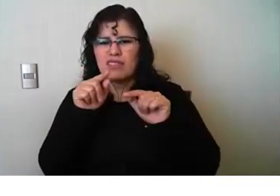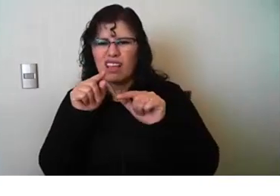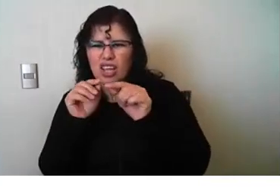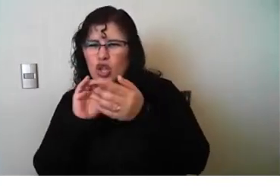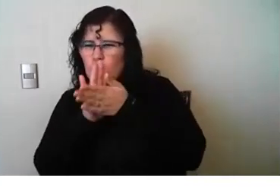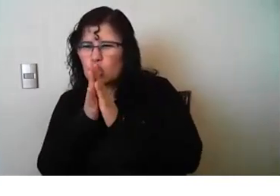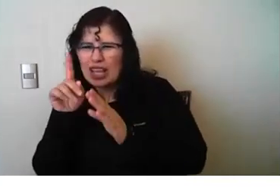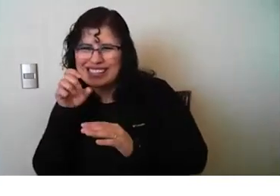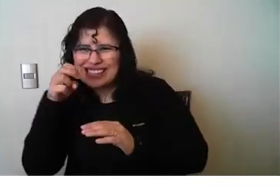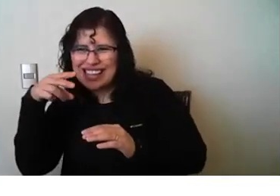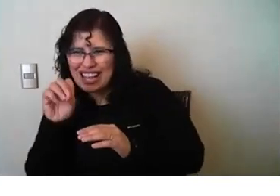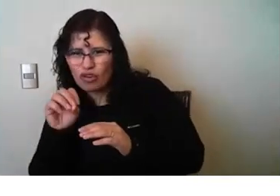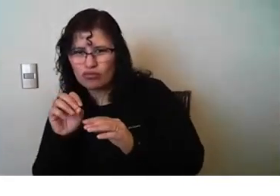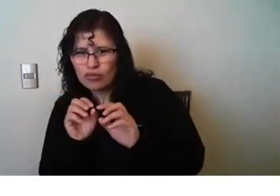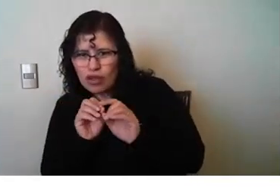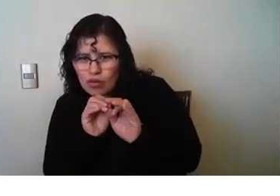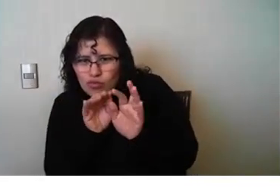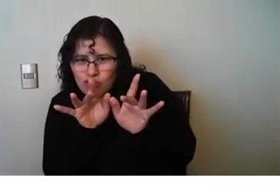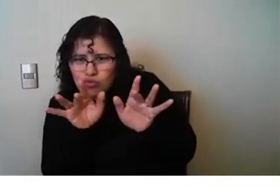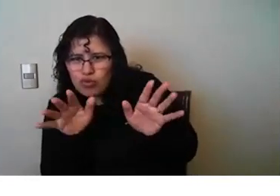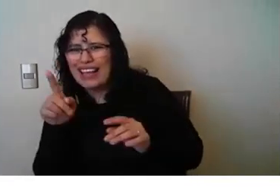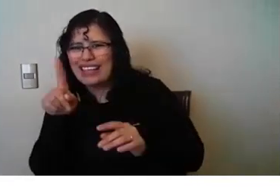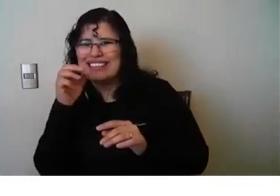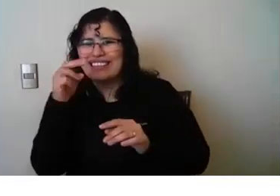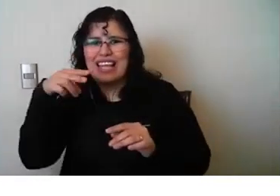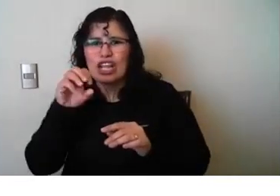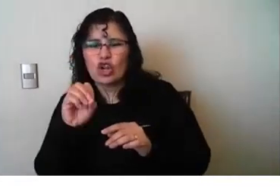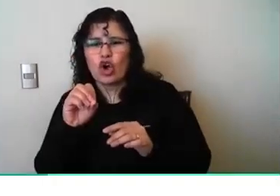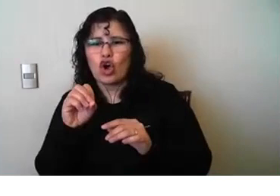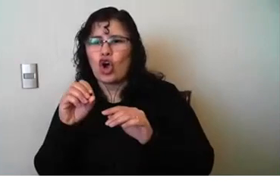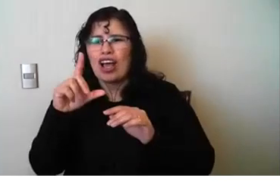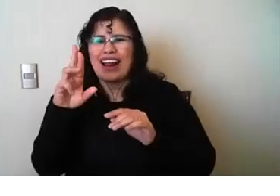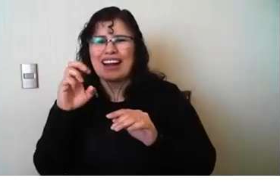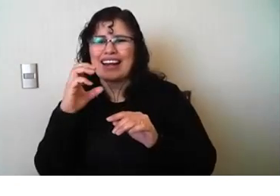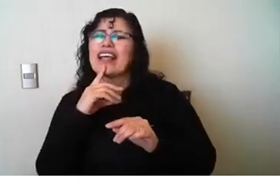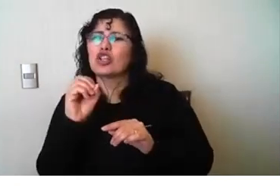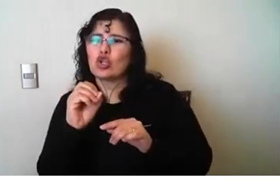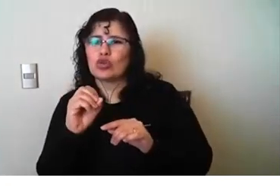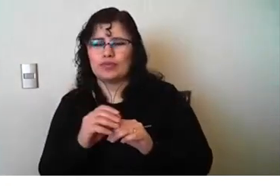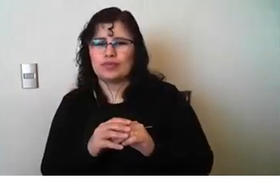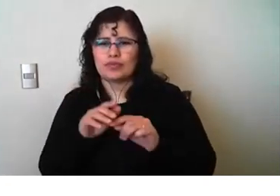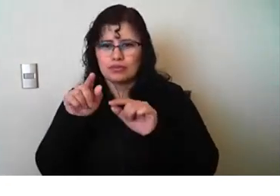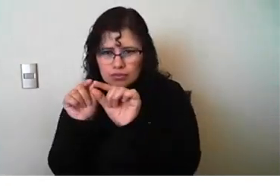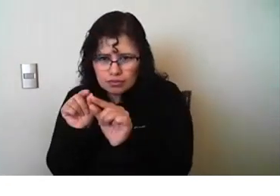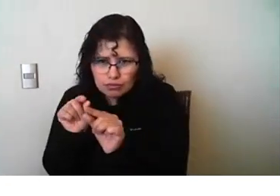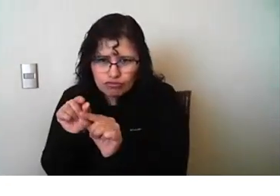drenan en senos, que en este caso sería el seno recto, que está marcado en este elemento que está aquí.